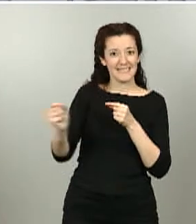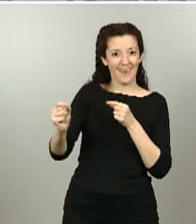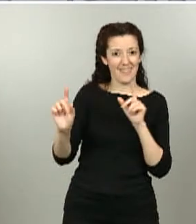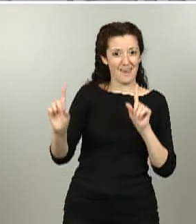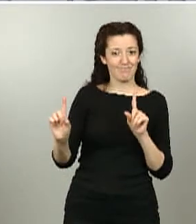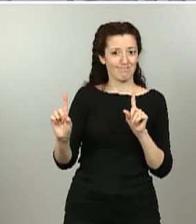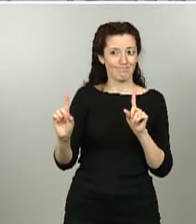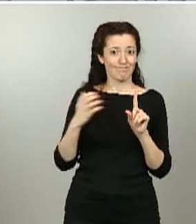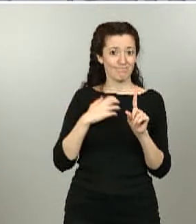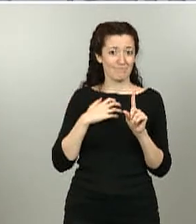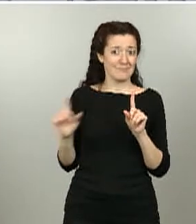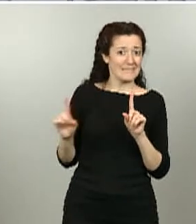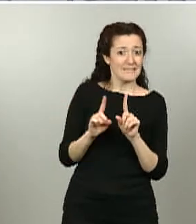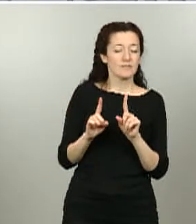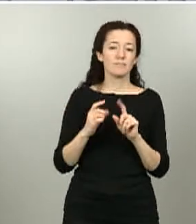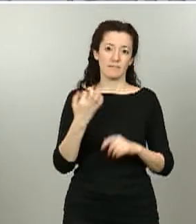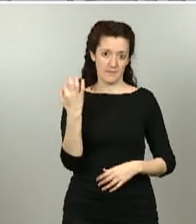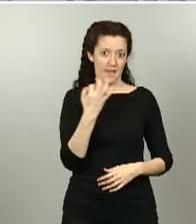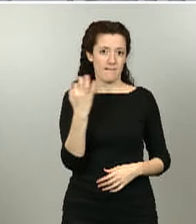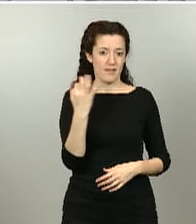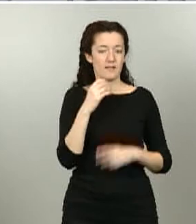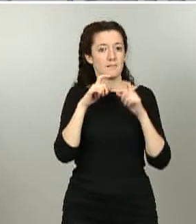que hacer es llevarla para cuando tengamos que ponérnosla.